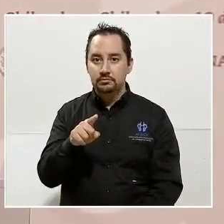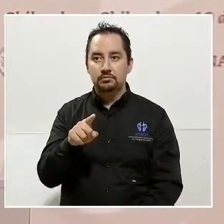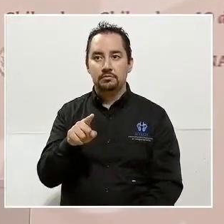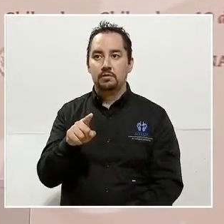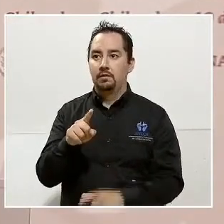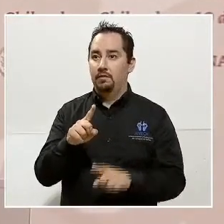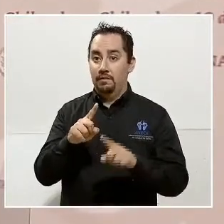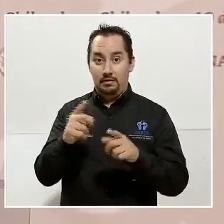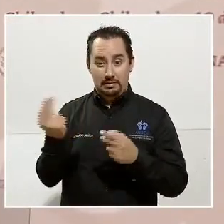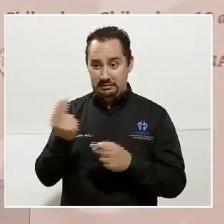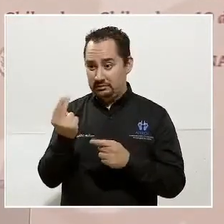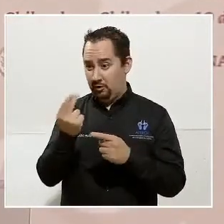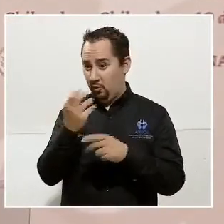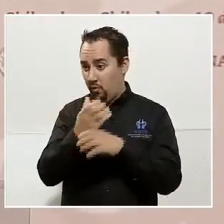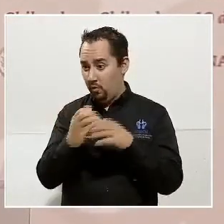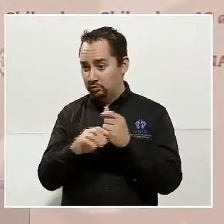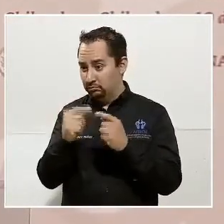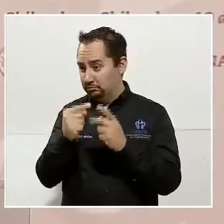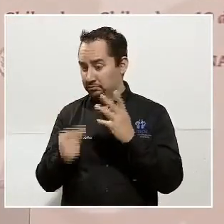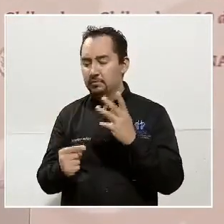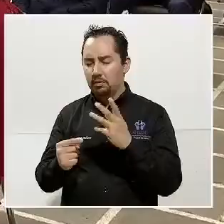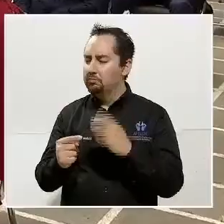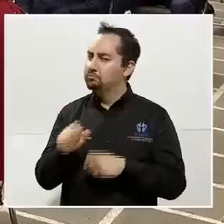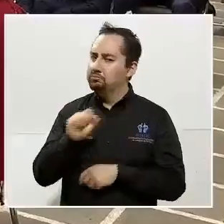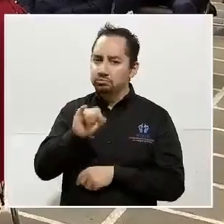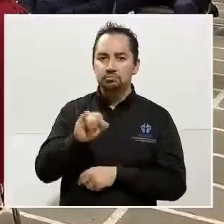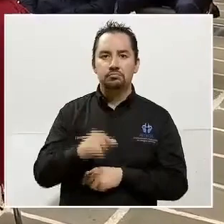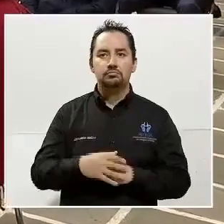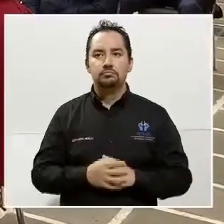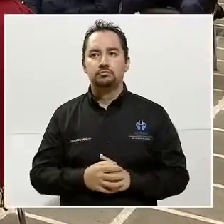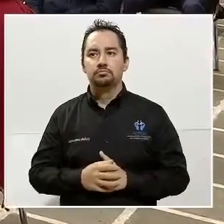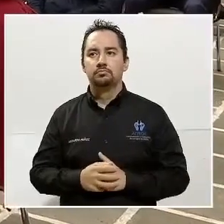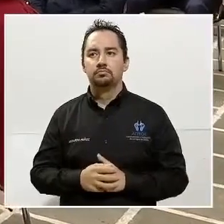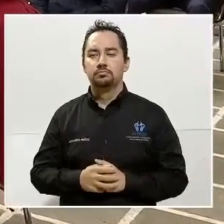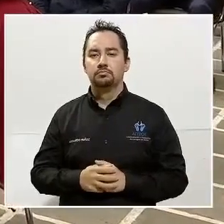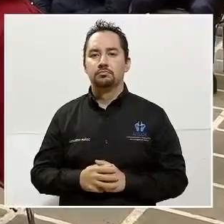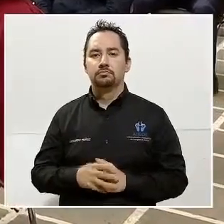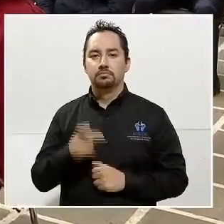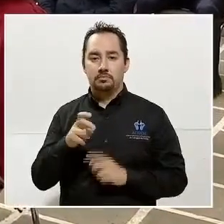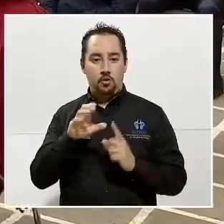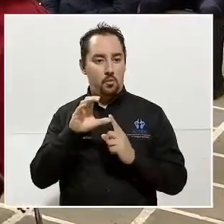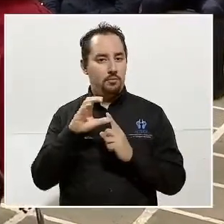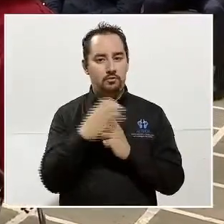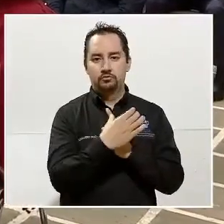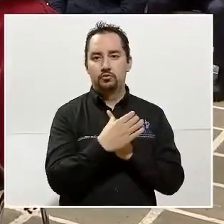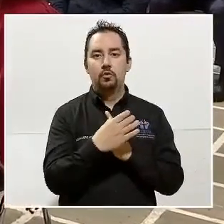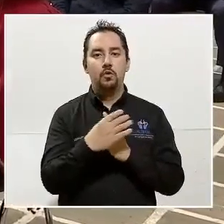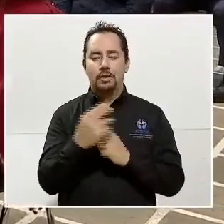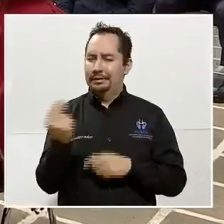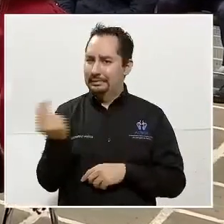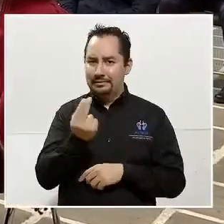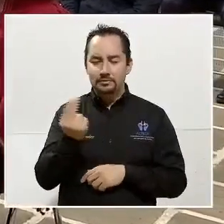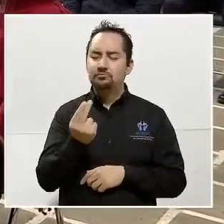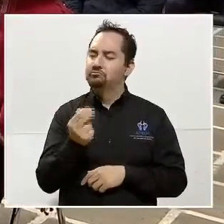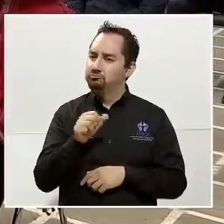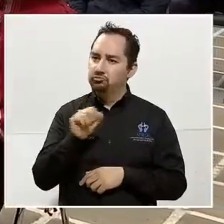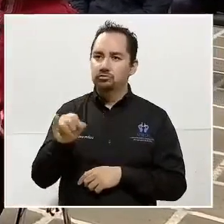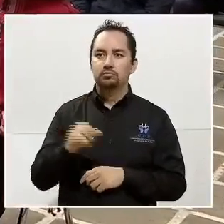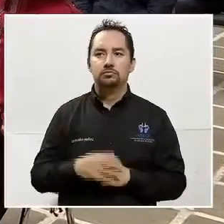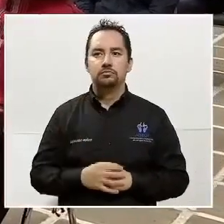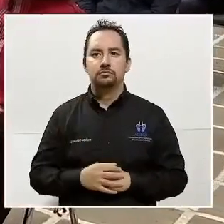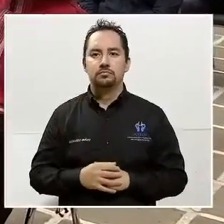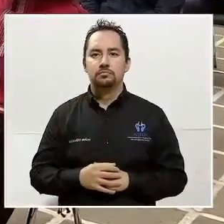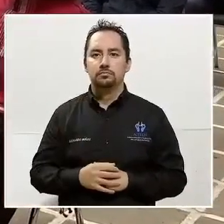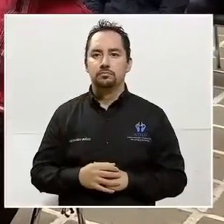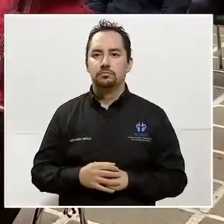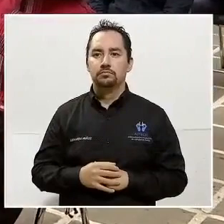recursos a las comisiones y a la comisión en general, todo lo que se requiera de recursos,